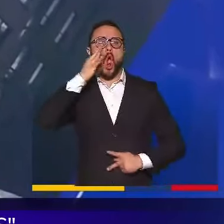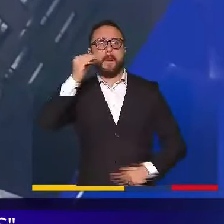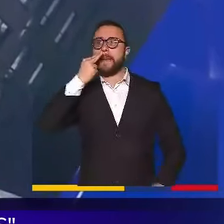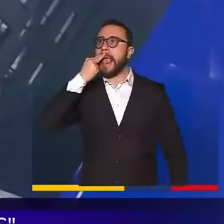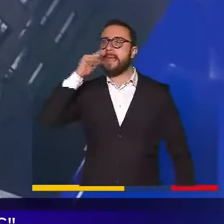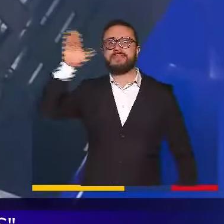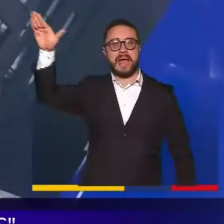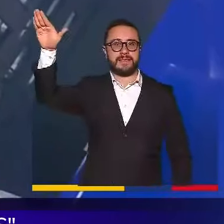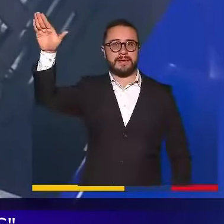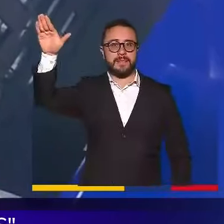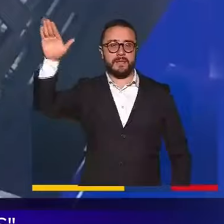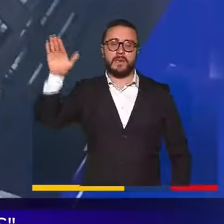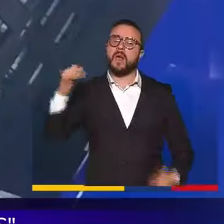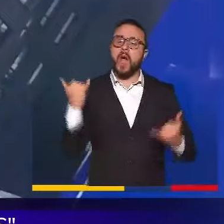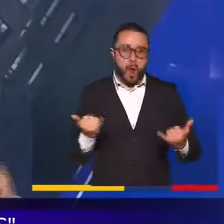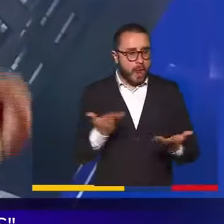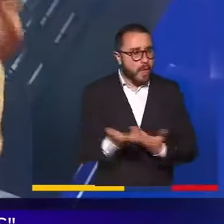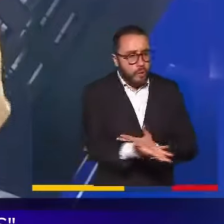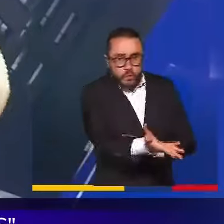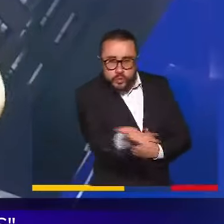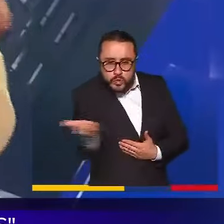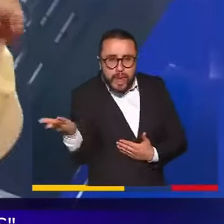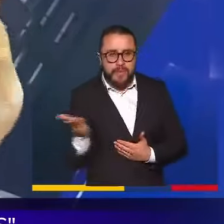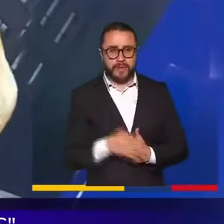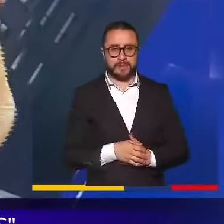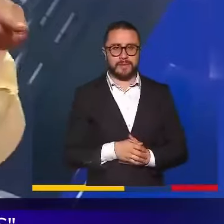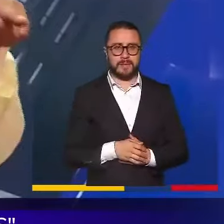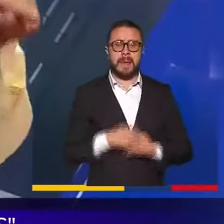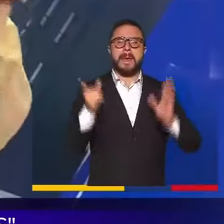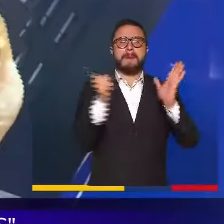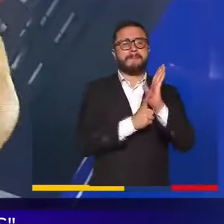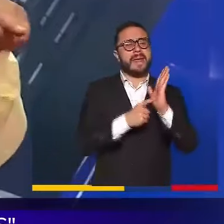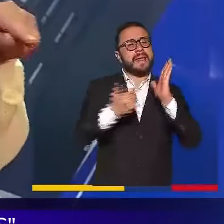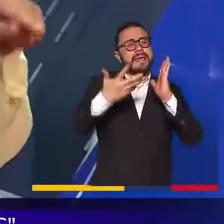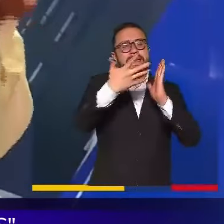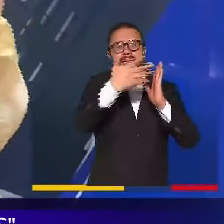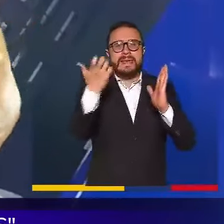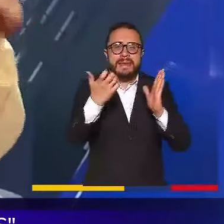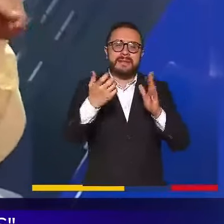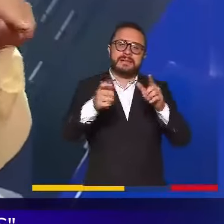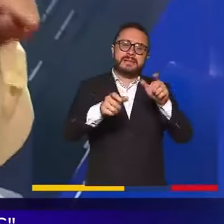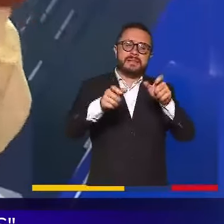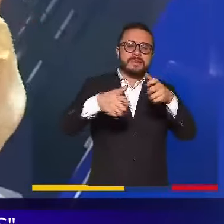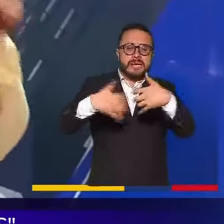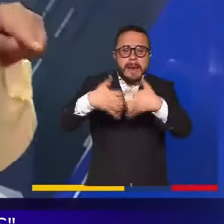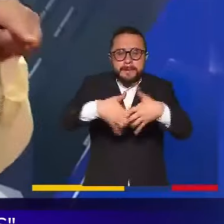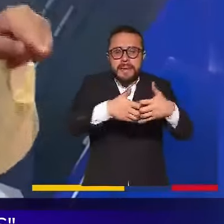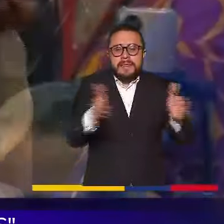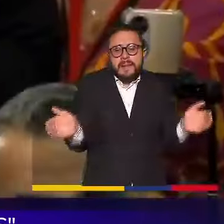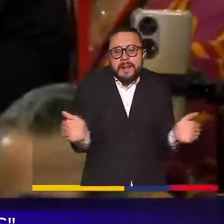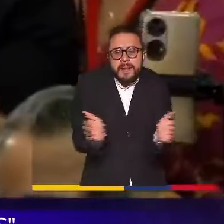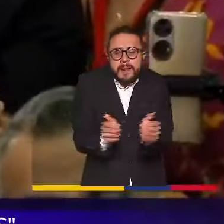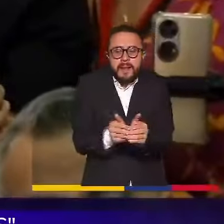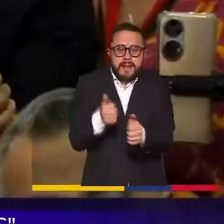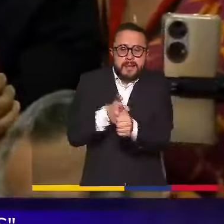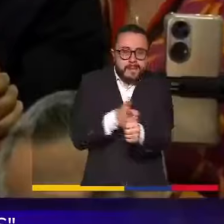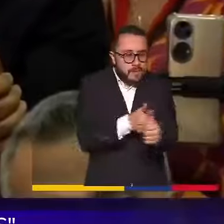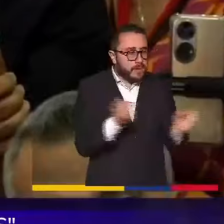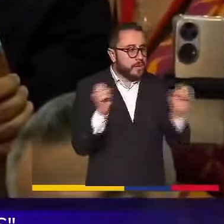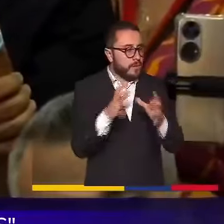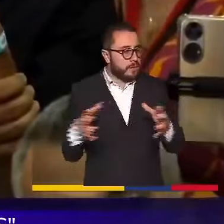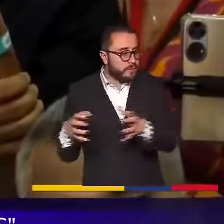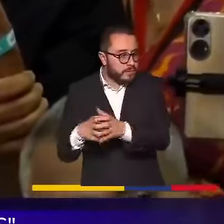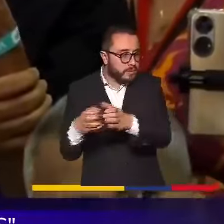Ahora son ustedes, esas 1.500 pequeñas empresitas individuales o